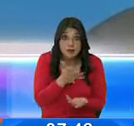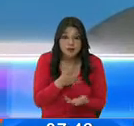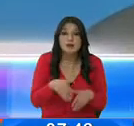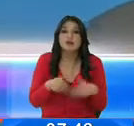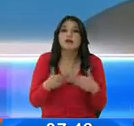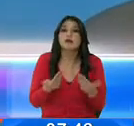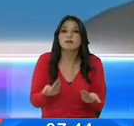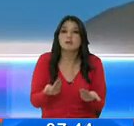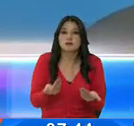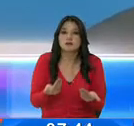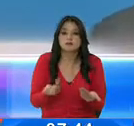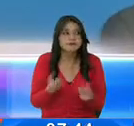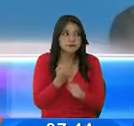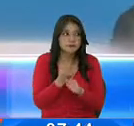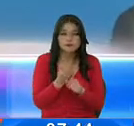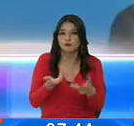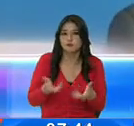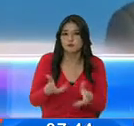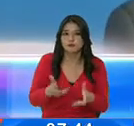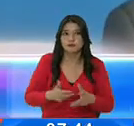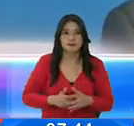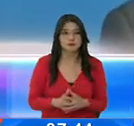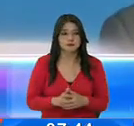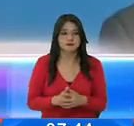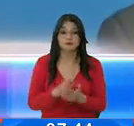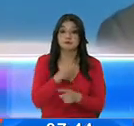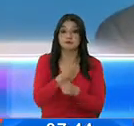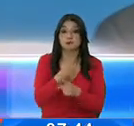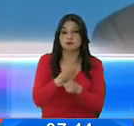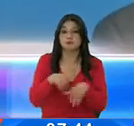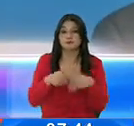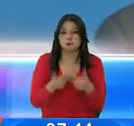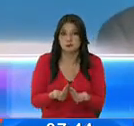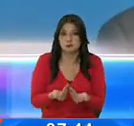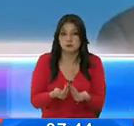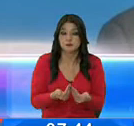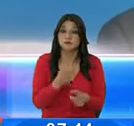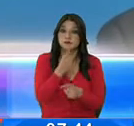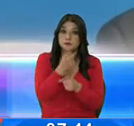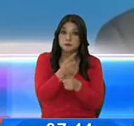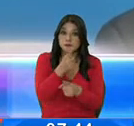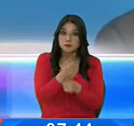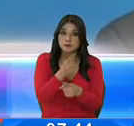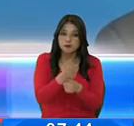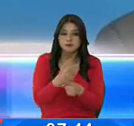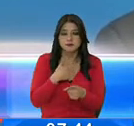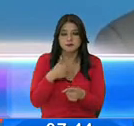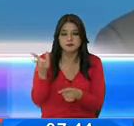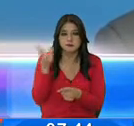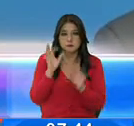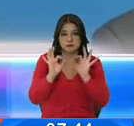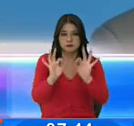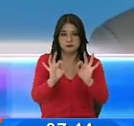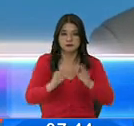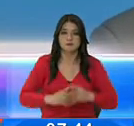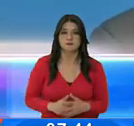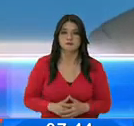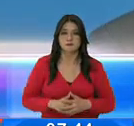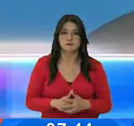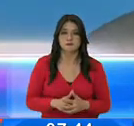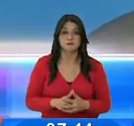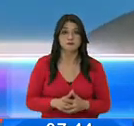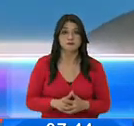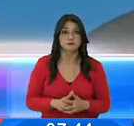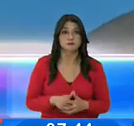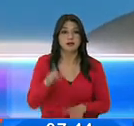serranos o el cachuelo como dicen los costeños y no comen ese día absurdo para ello y que me escuchan bien y me oigan bien algunos